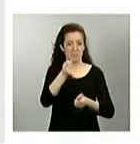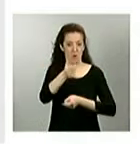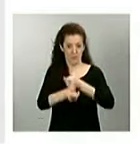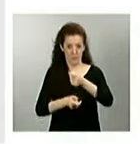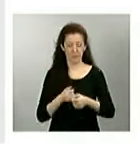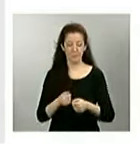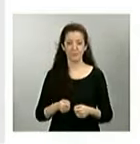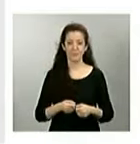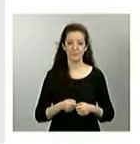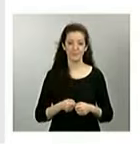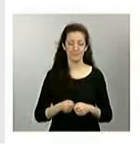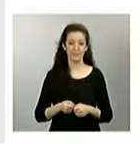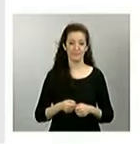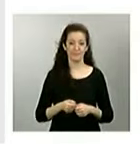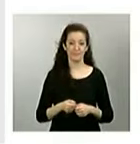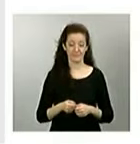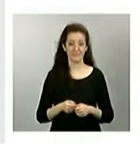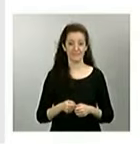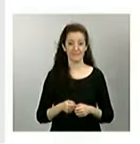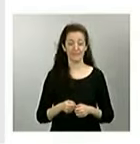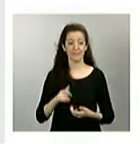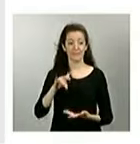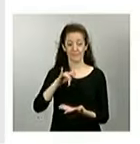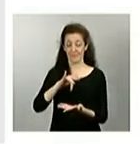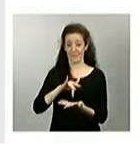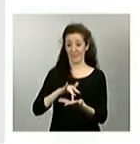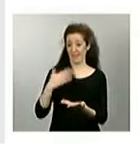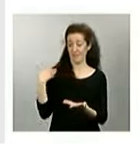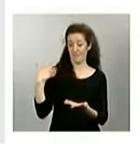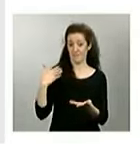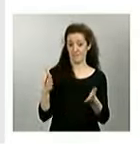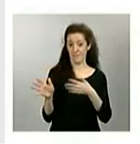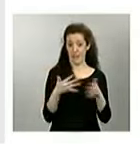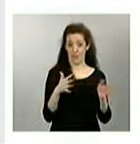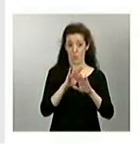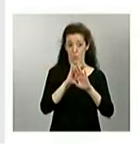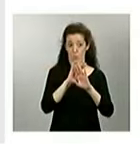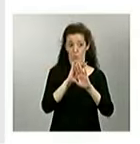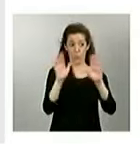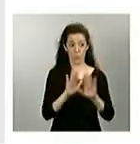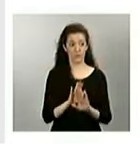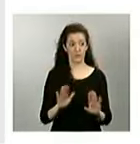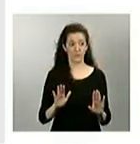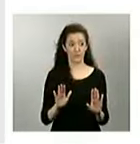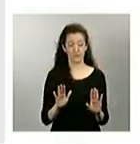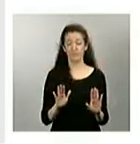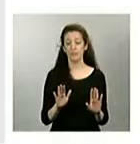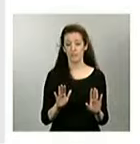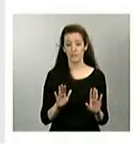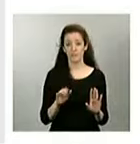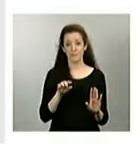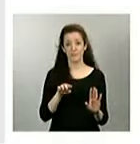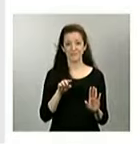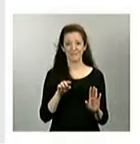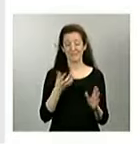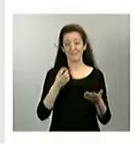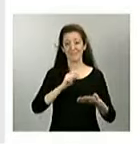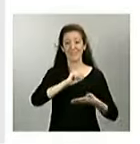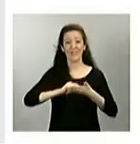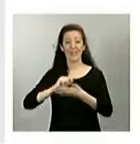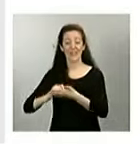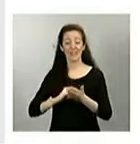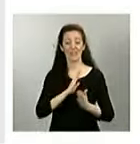grande el último día del mes esto es un patrón estacional habitual que tiene que ver con la finalización de contratos temporales y no es muy